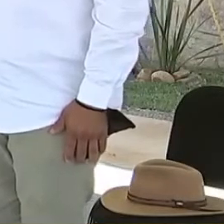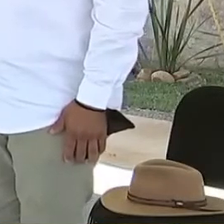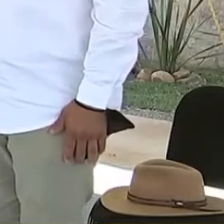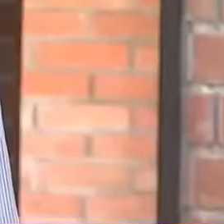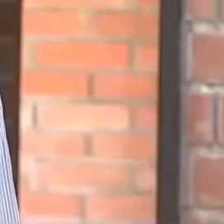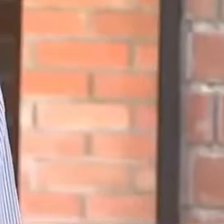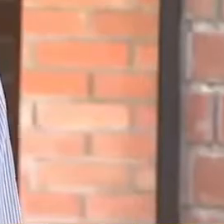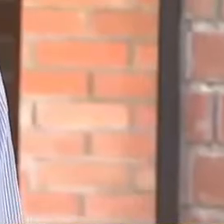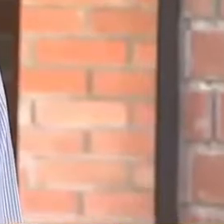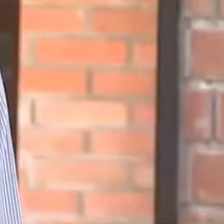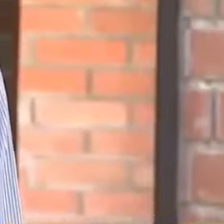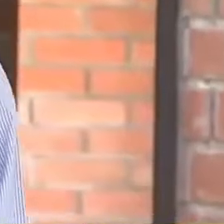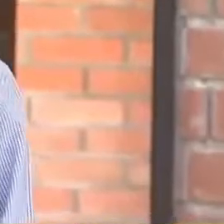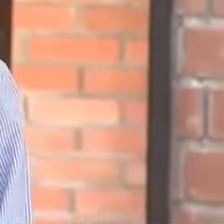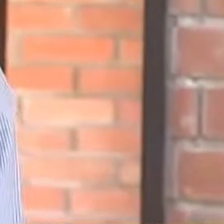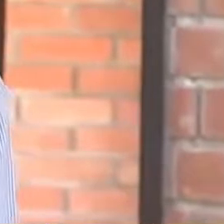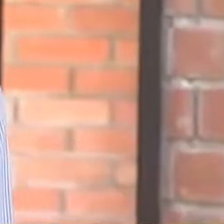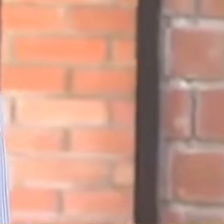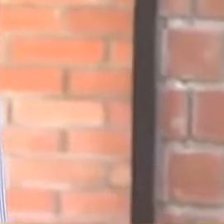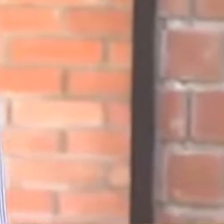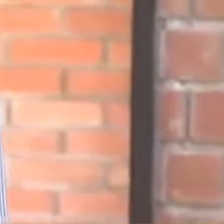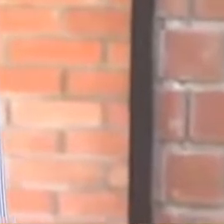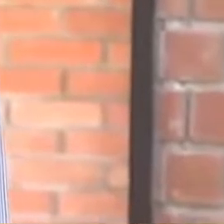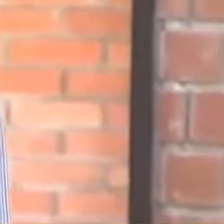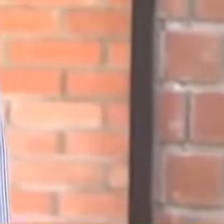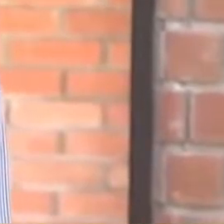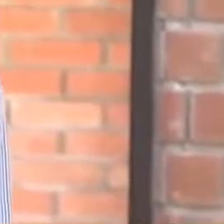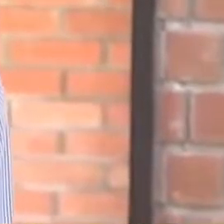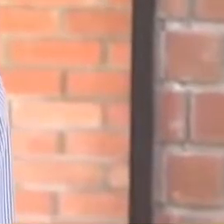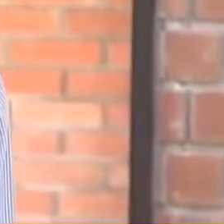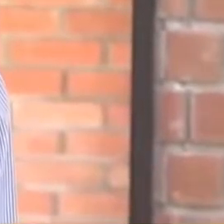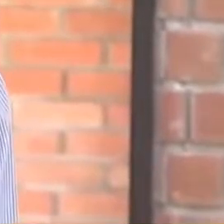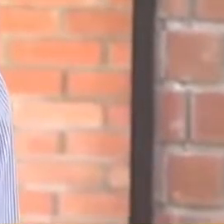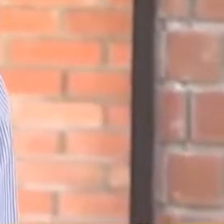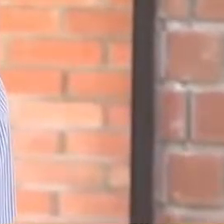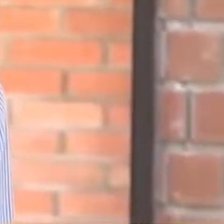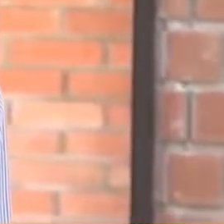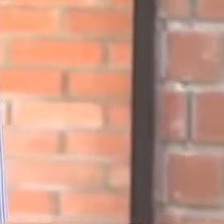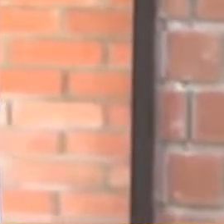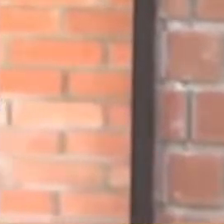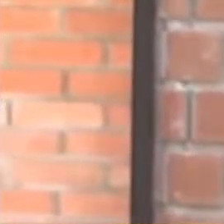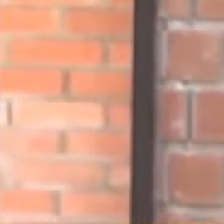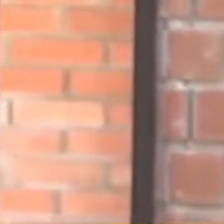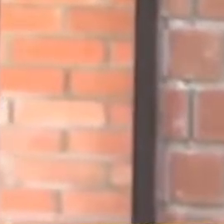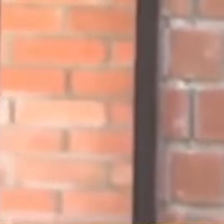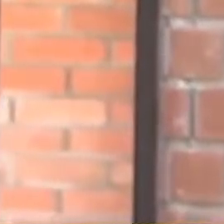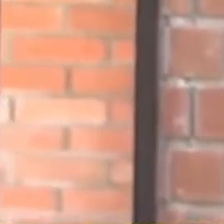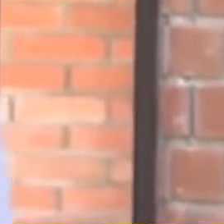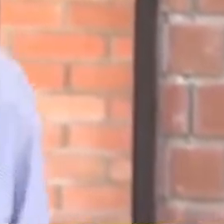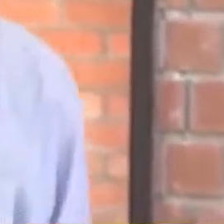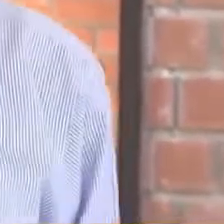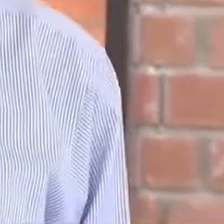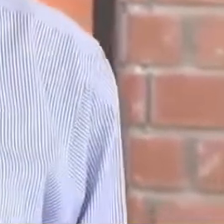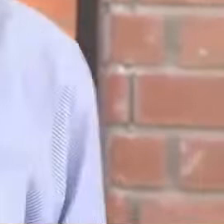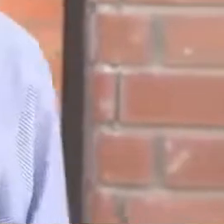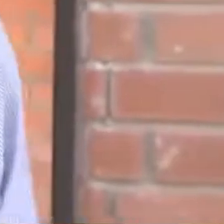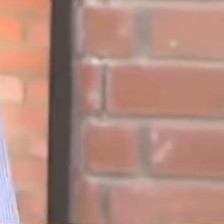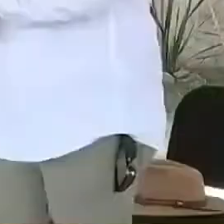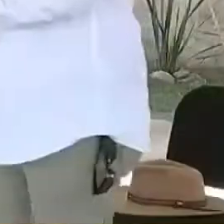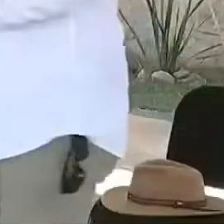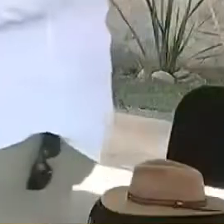andrés manuel lópez obrador agradecemos a ustedes su amable asistencia deseándoles que pasen un excelente